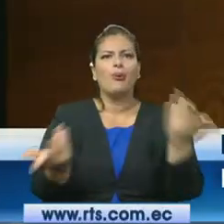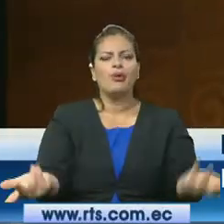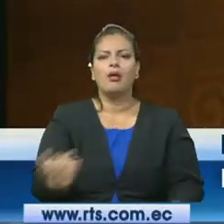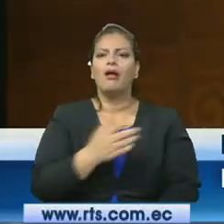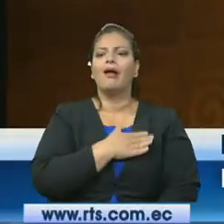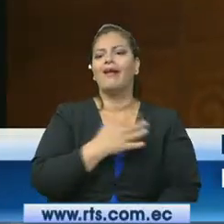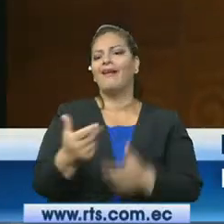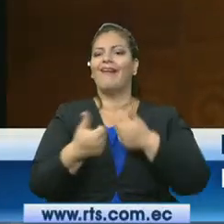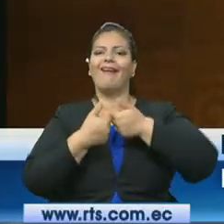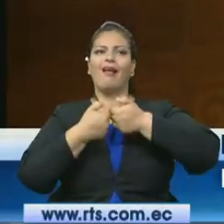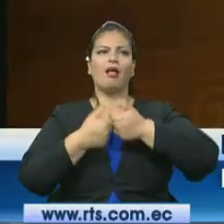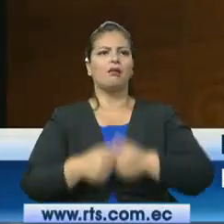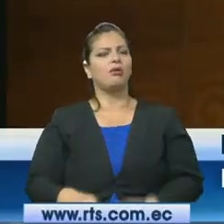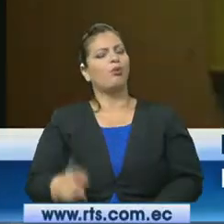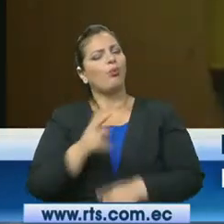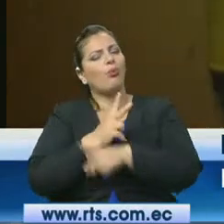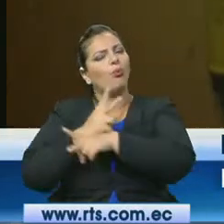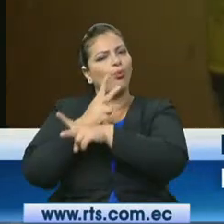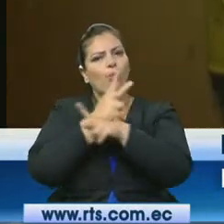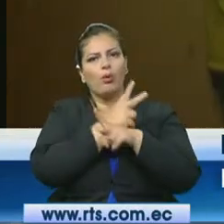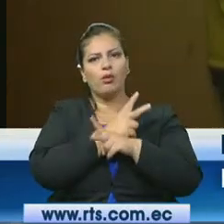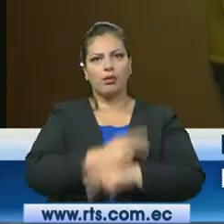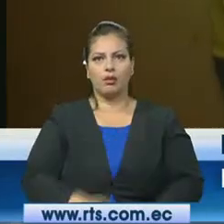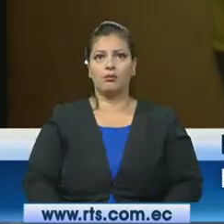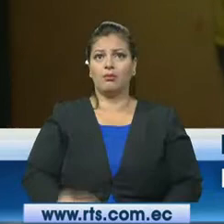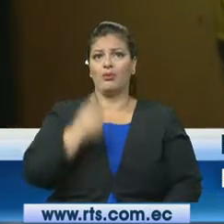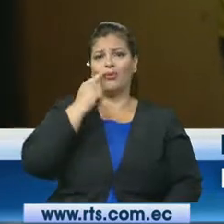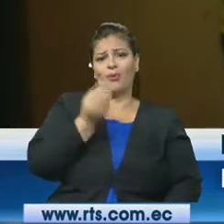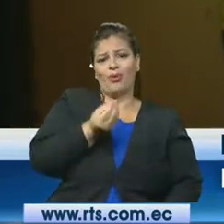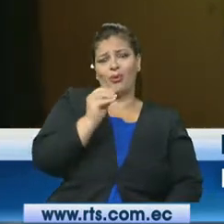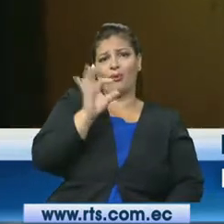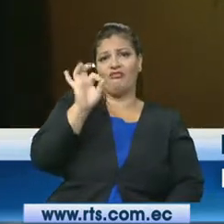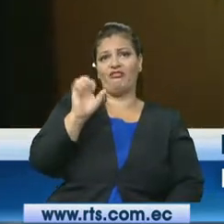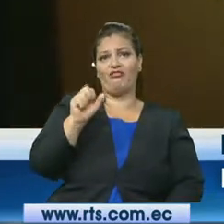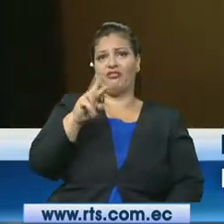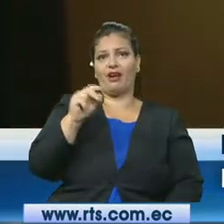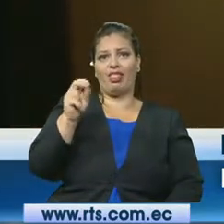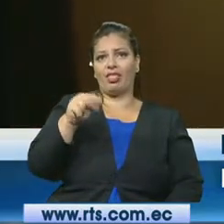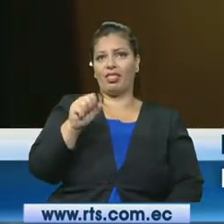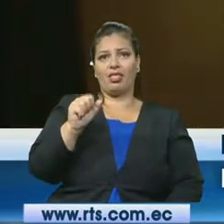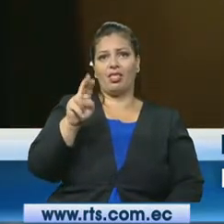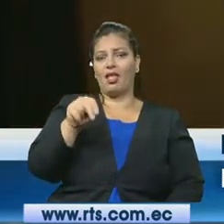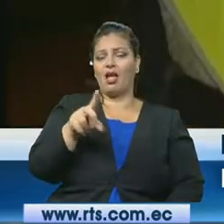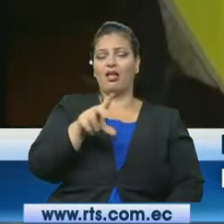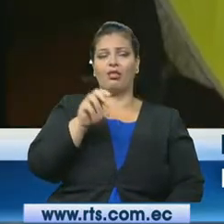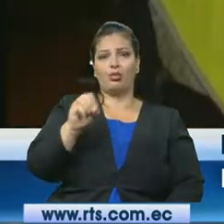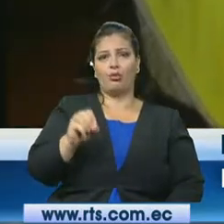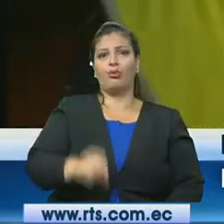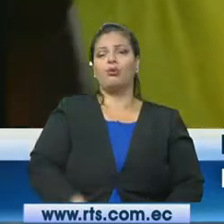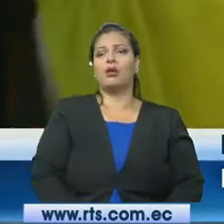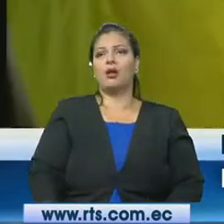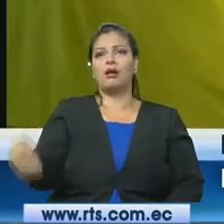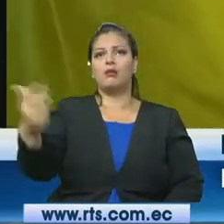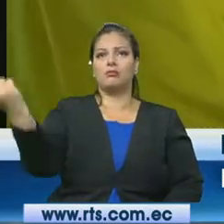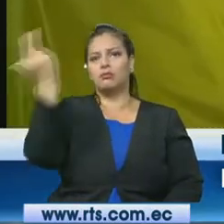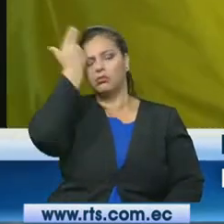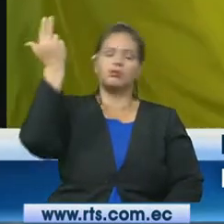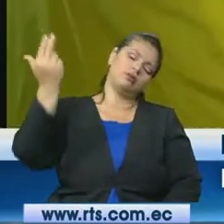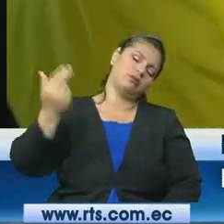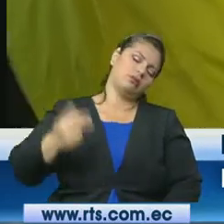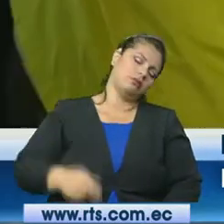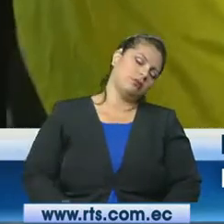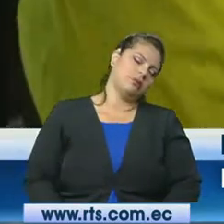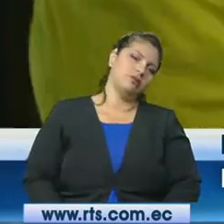manos, vendado los ojos y con un trapo en la boca. En esa postura pasó 4 días, prácticamente era cuestión de